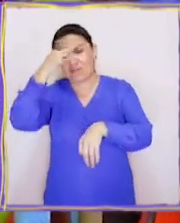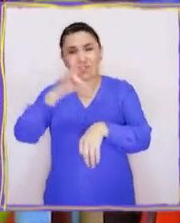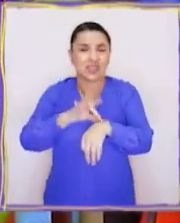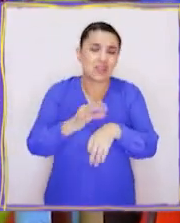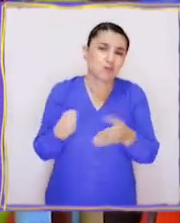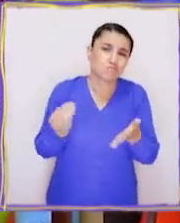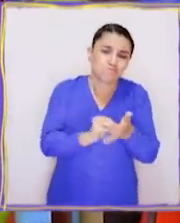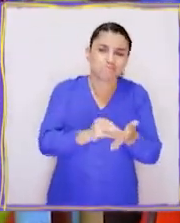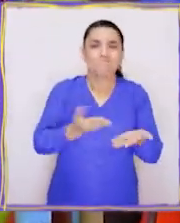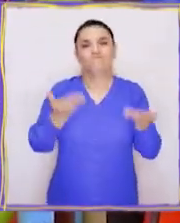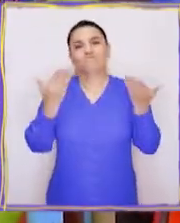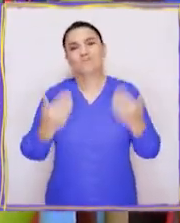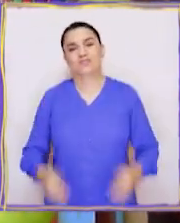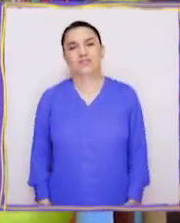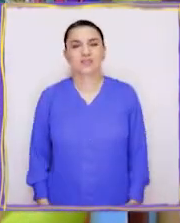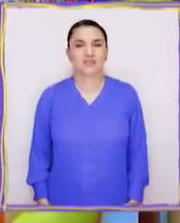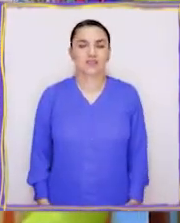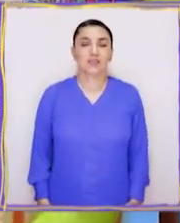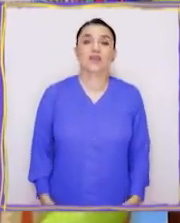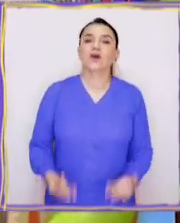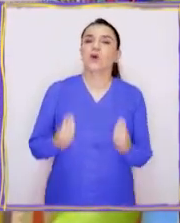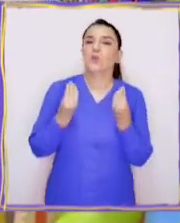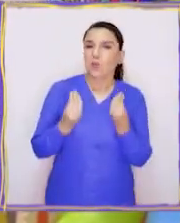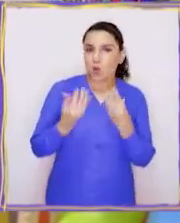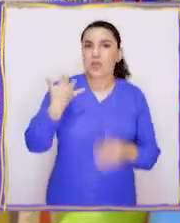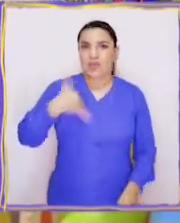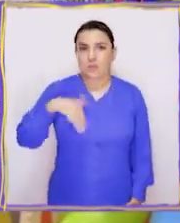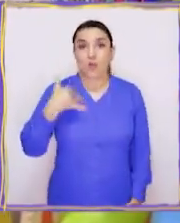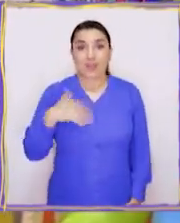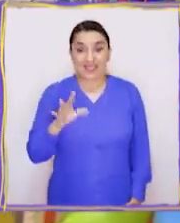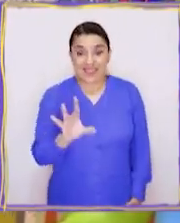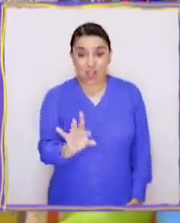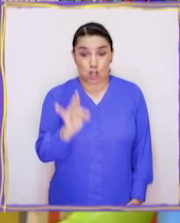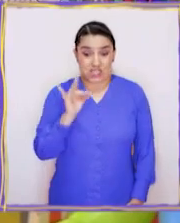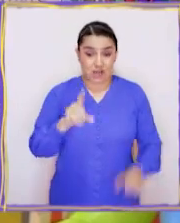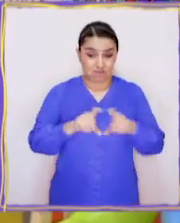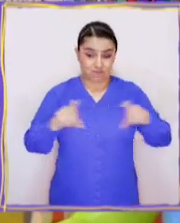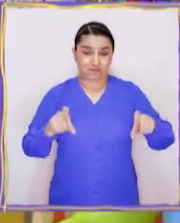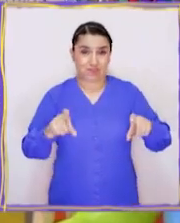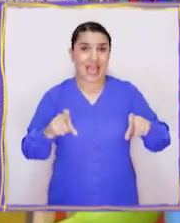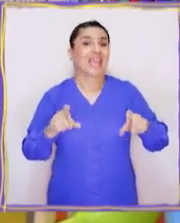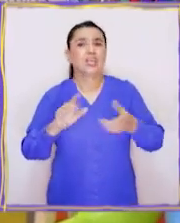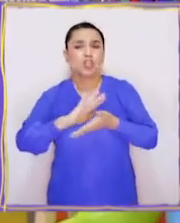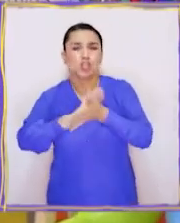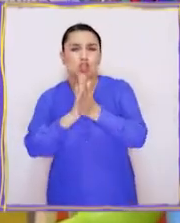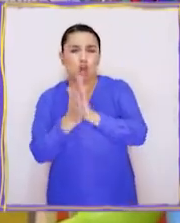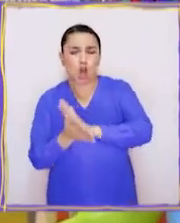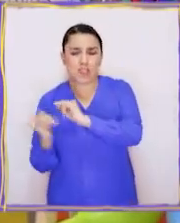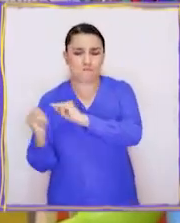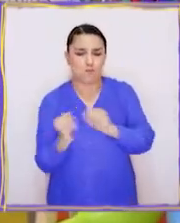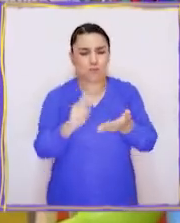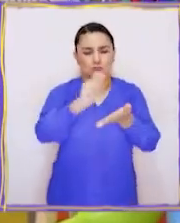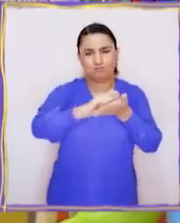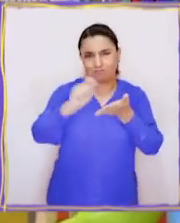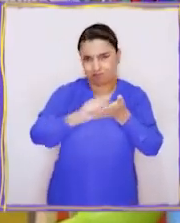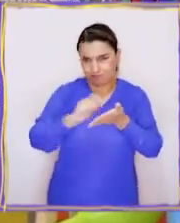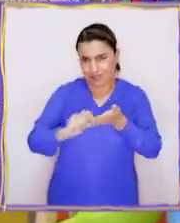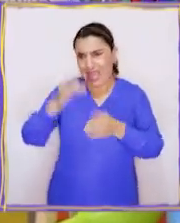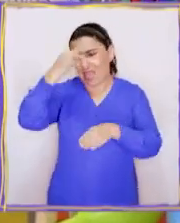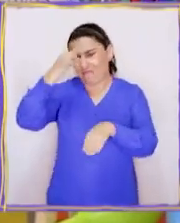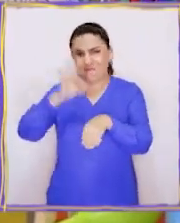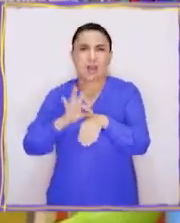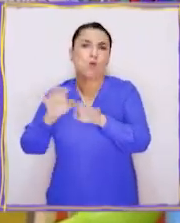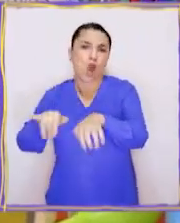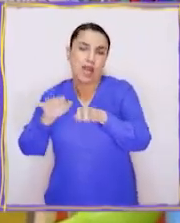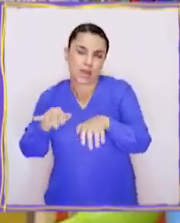pacientes. Ay, es súper importante encontrarlas porque ahí está registrado todo lo que le pasa a nuestros